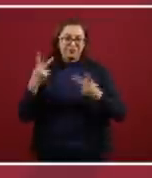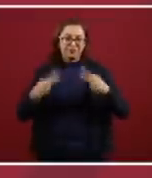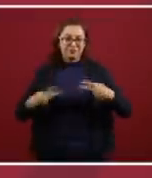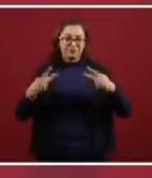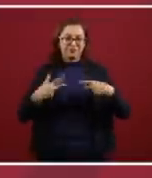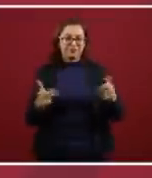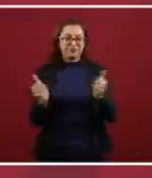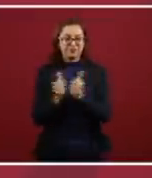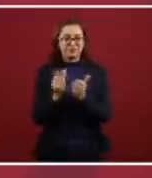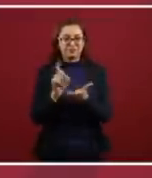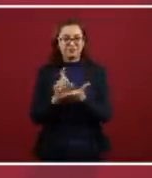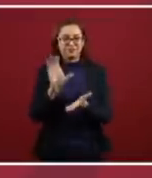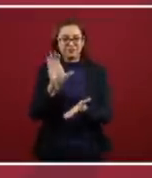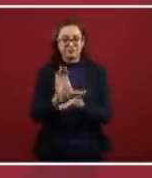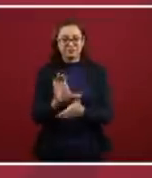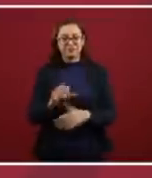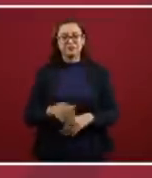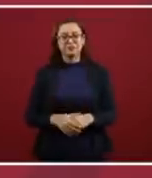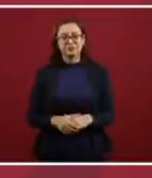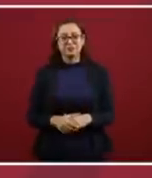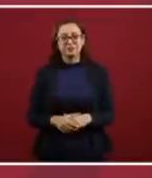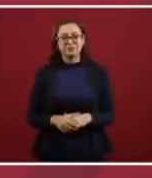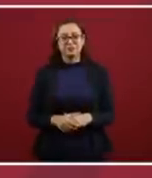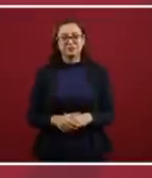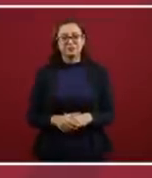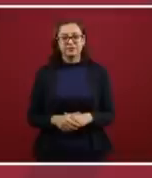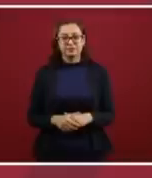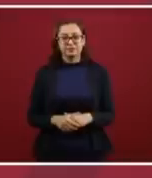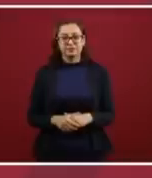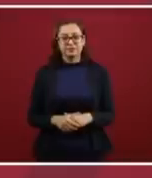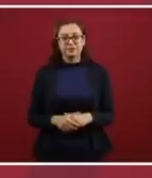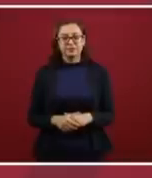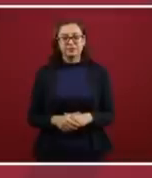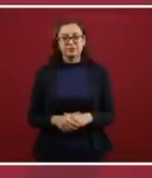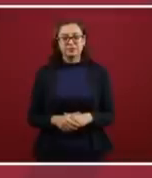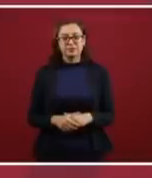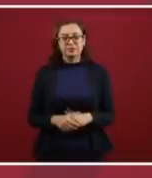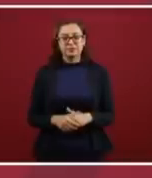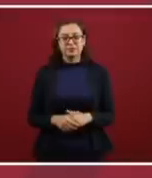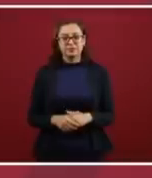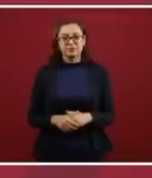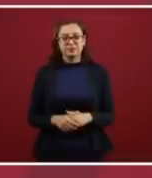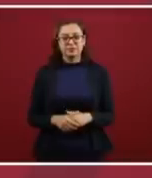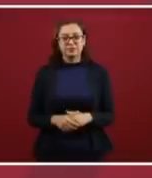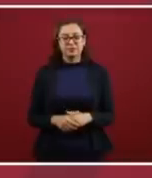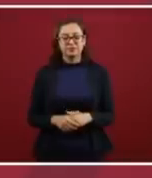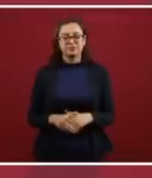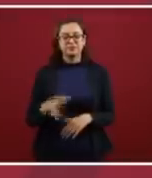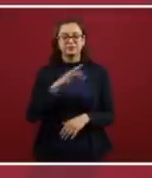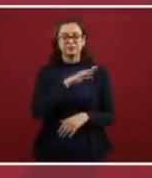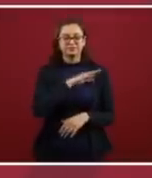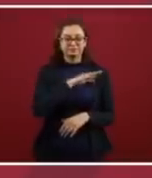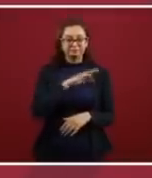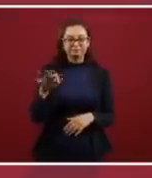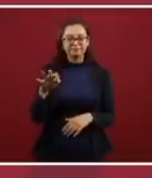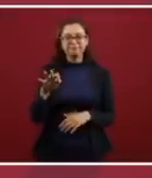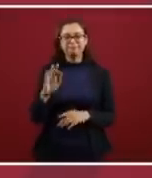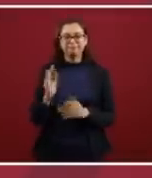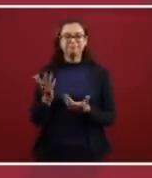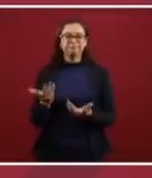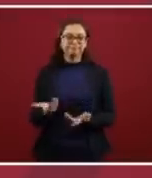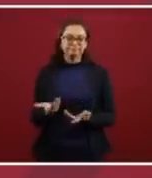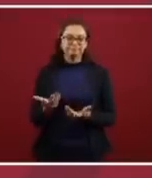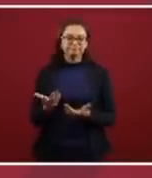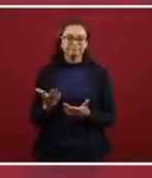personas con discapacidad, en donde se les pueda tratar para